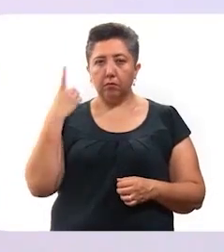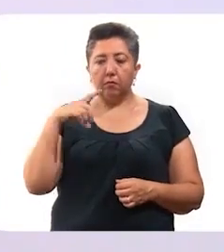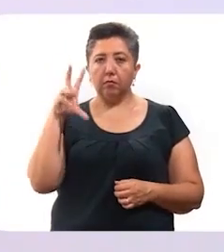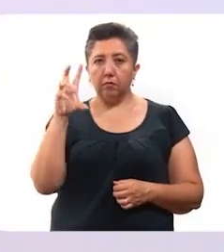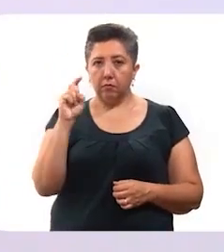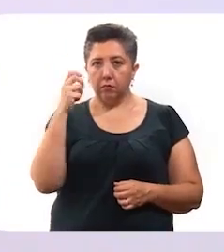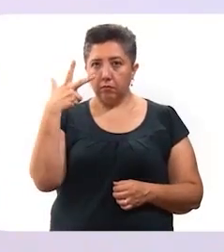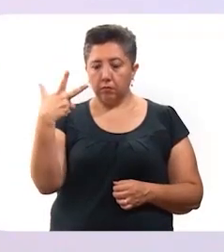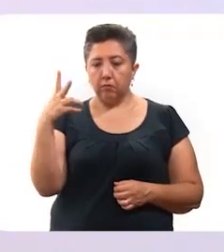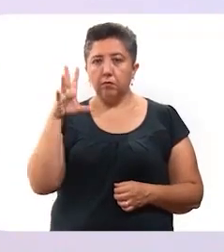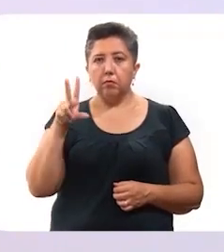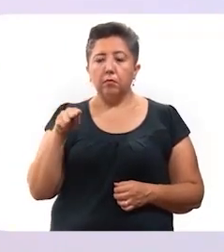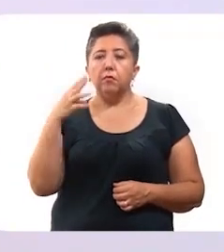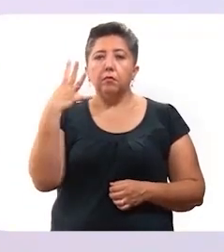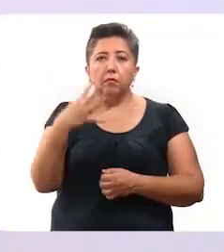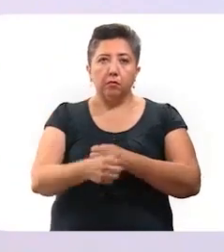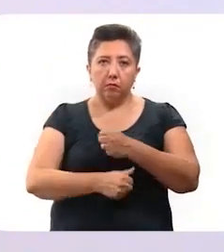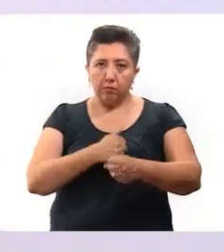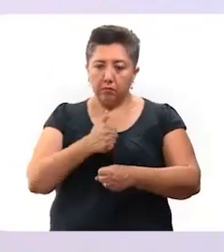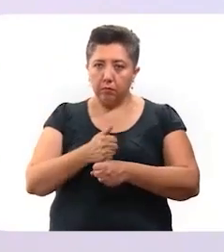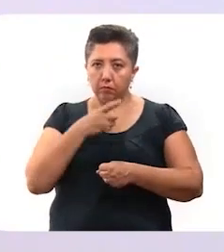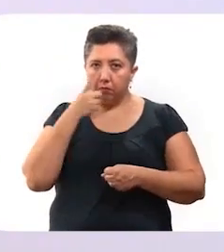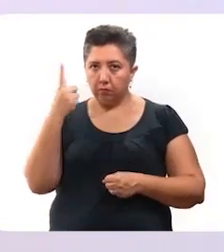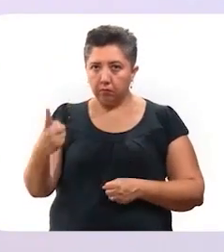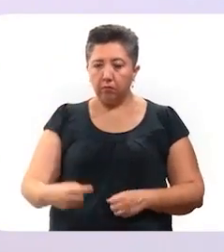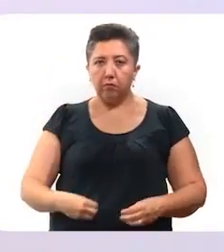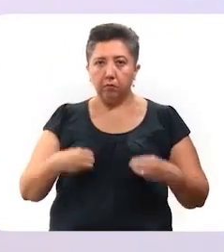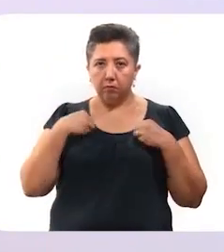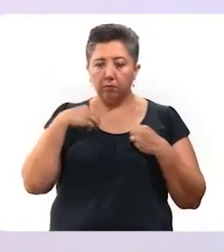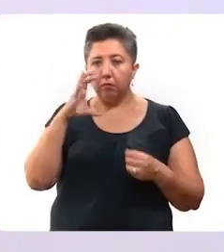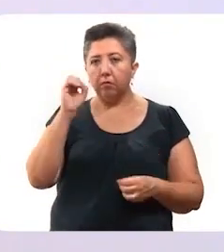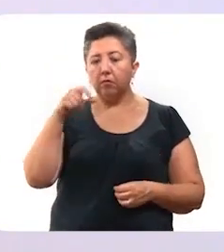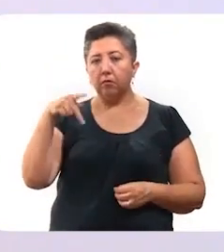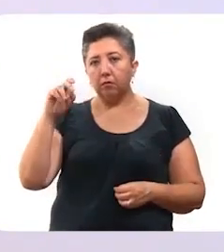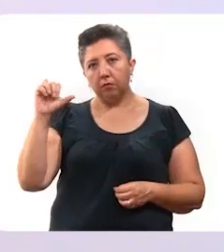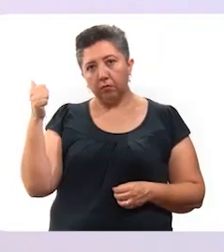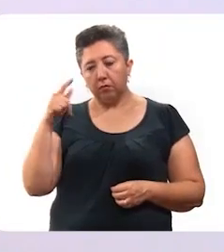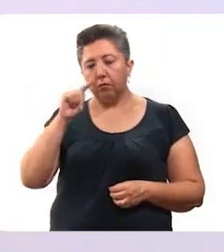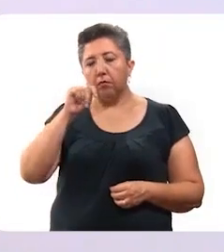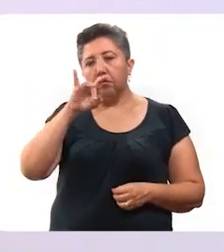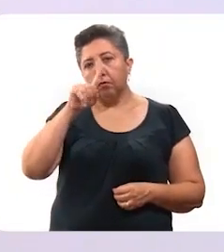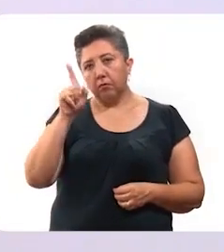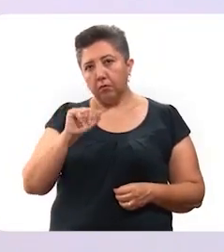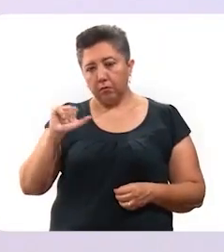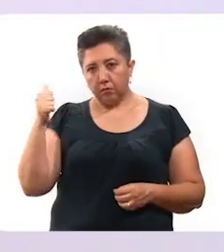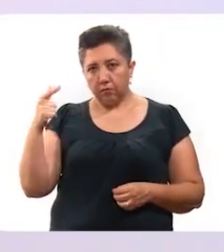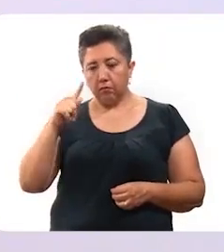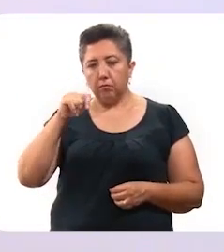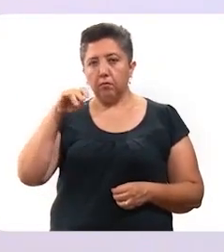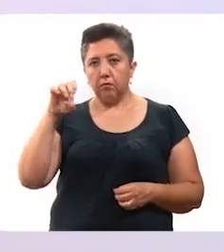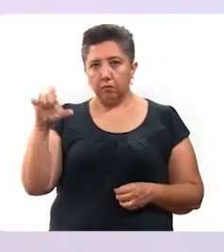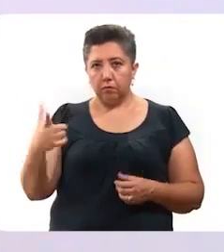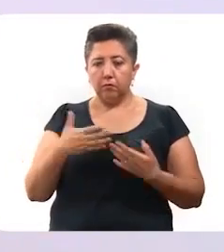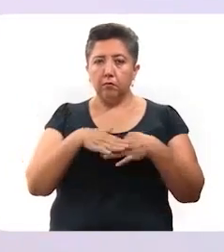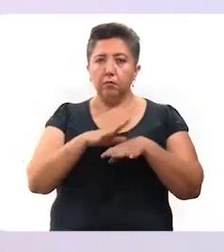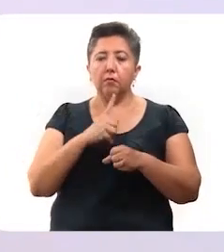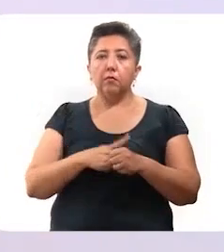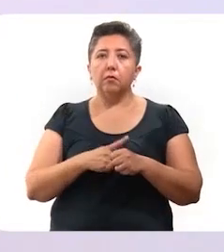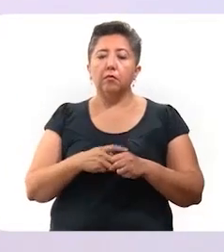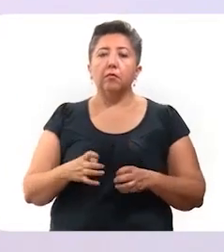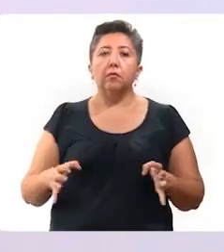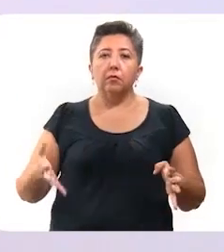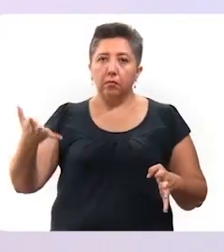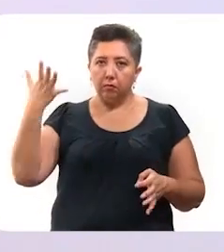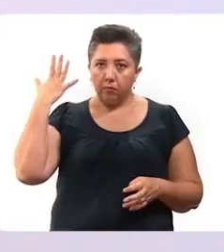edad de 38 a 84 años, uno residía en Concal, uno en Tetis y uno en Motul. Entre sus